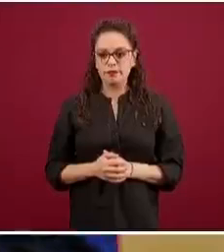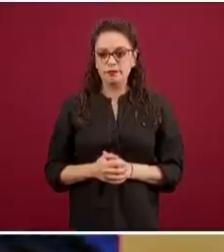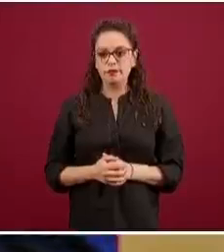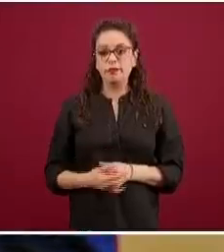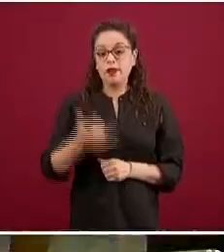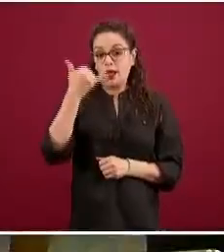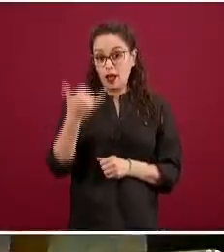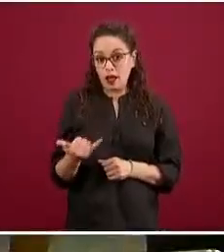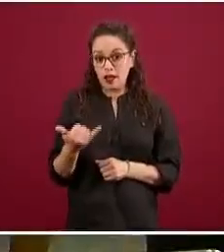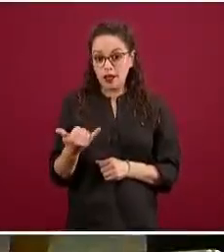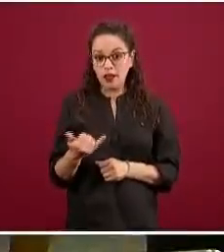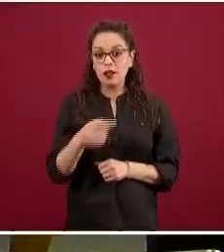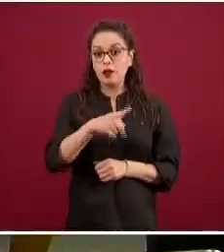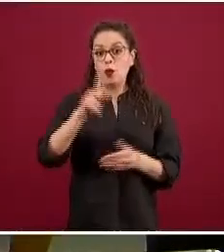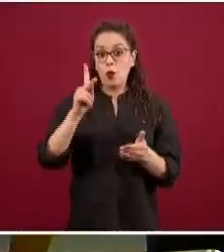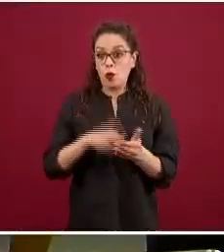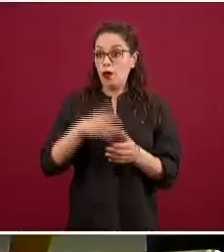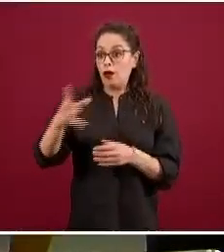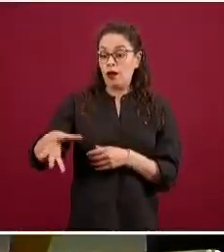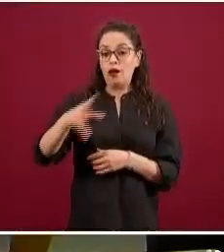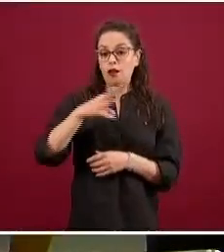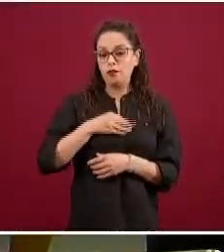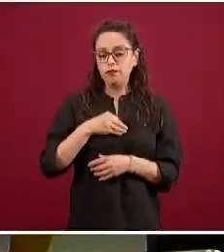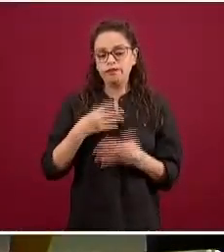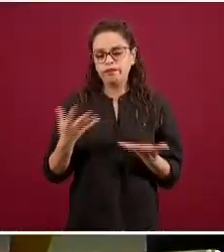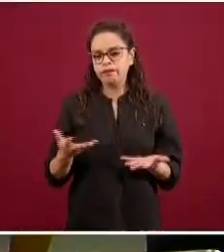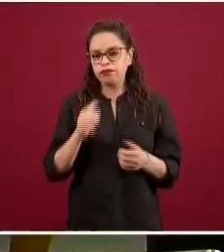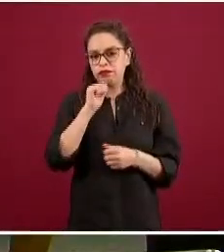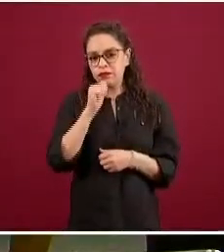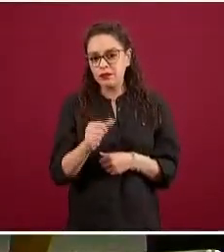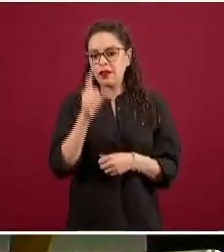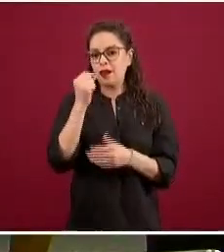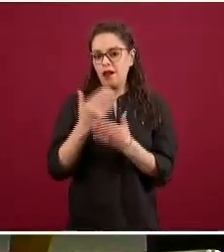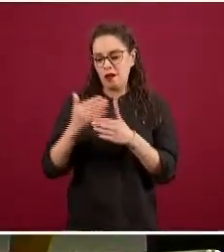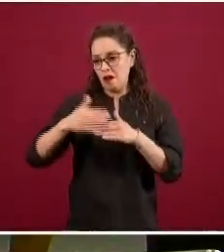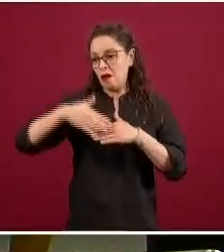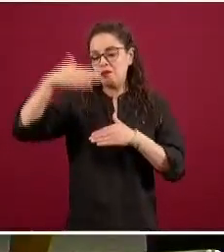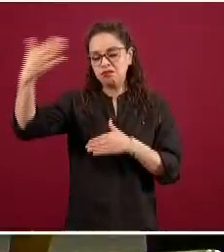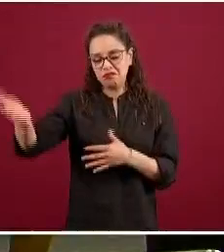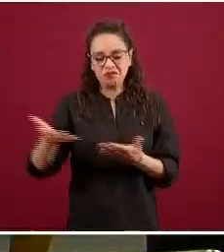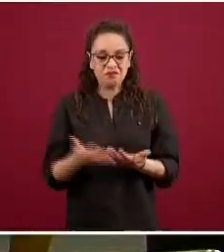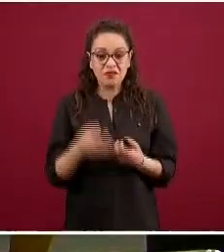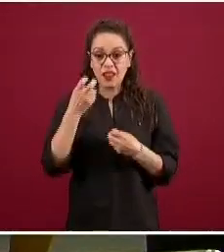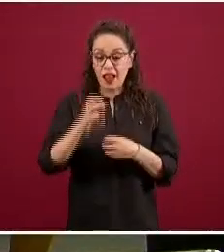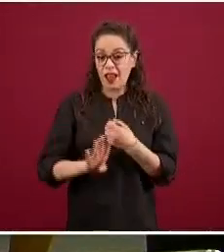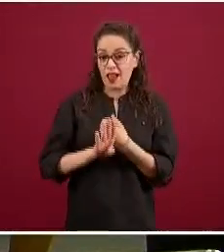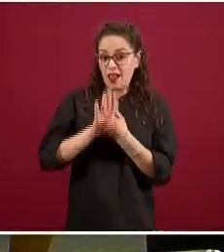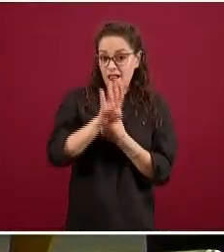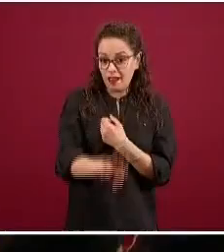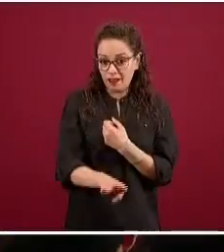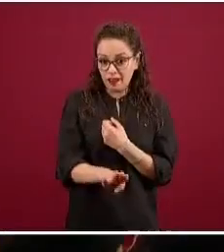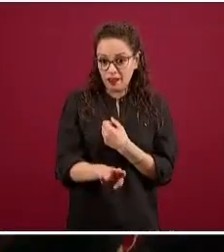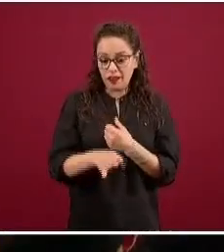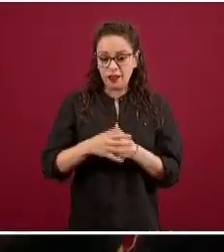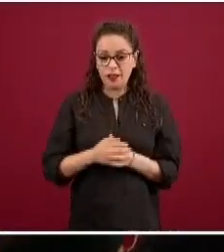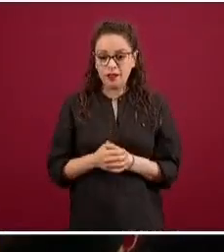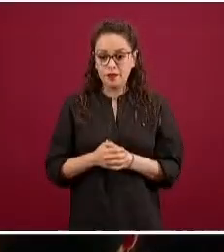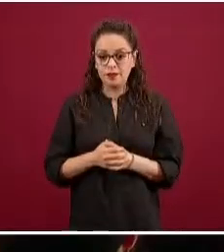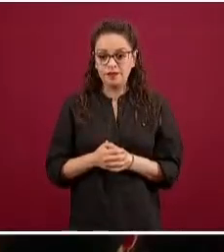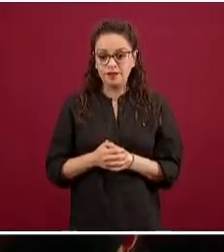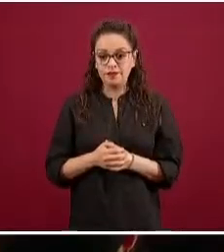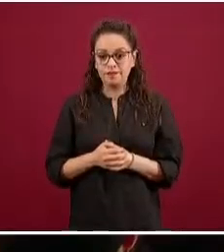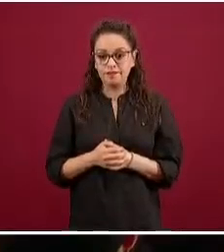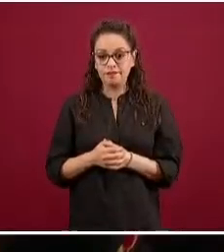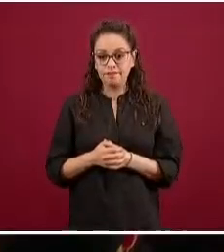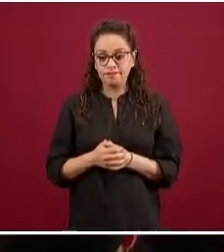enfermedad. Entonces, todos ellos que nos han hecho caso y que han evitado, al hacernos caso, que